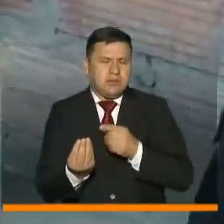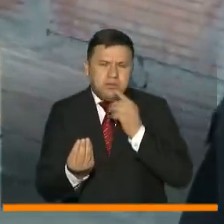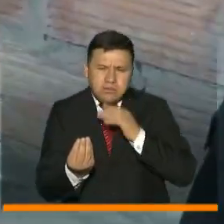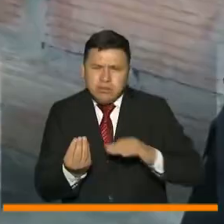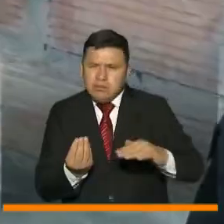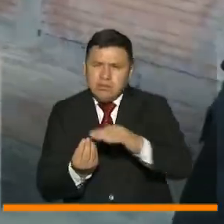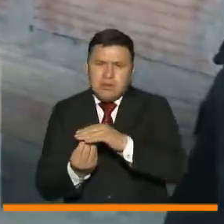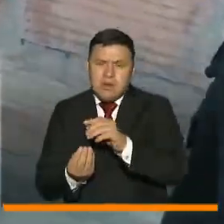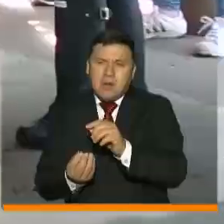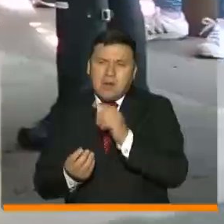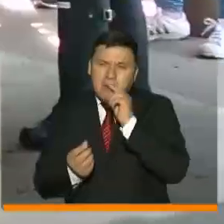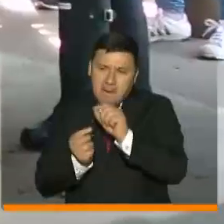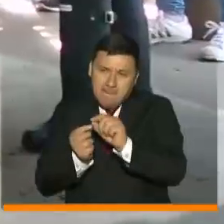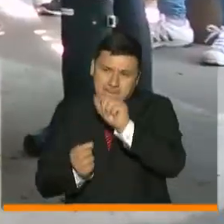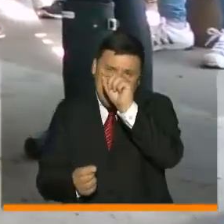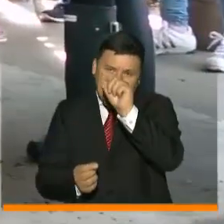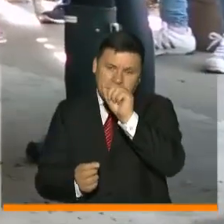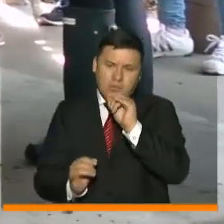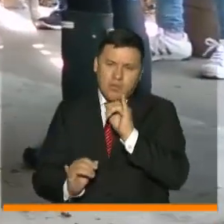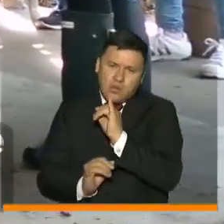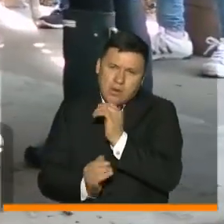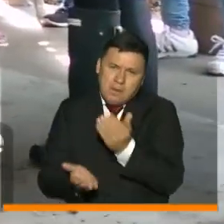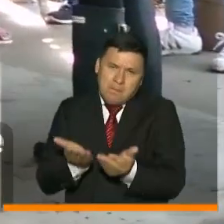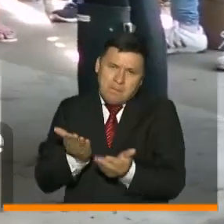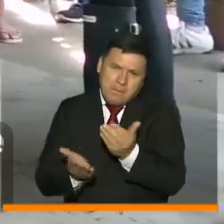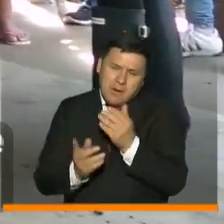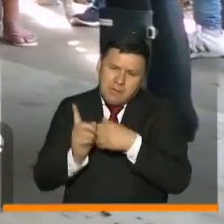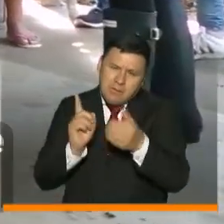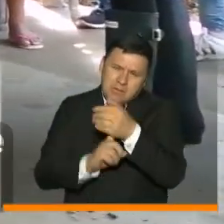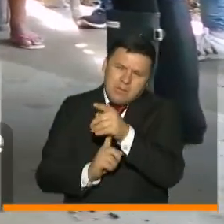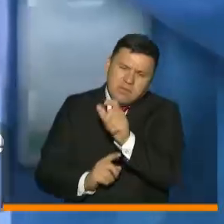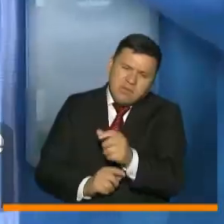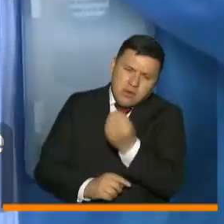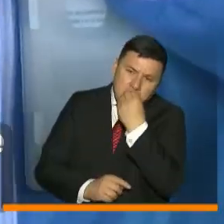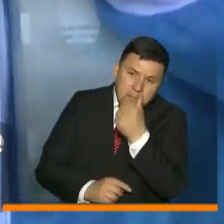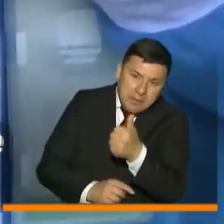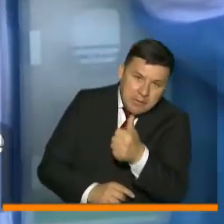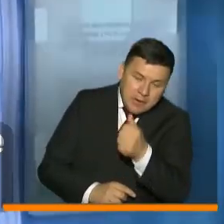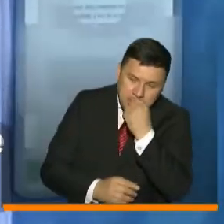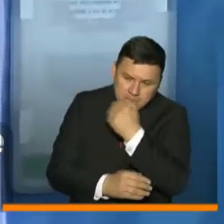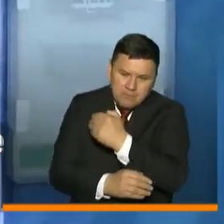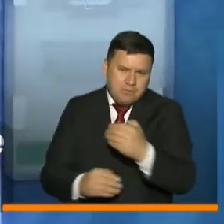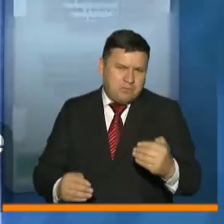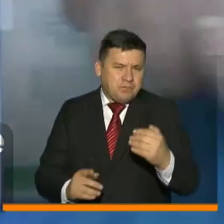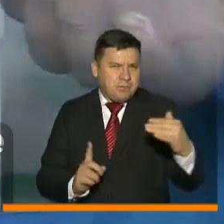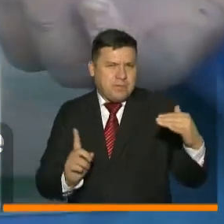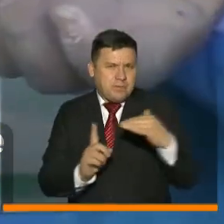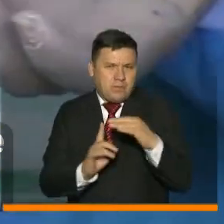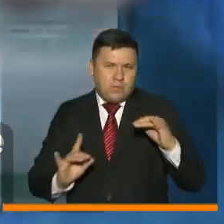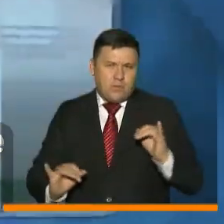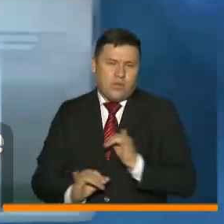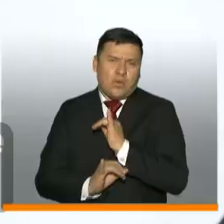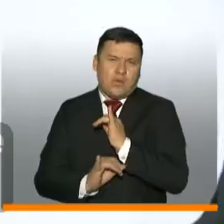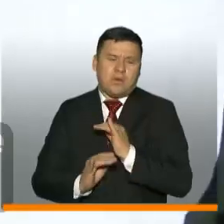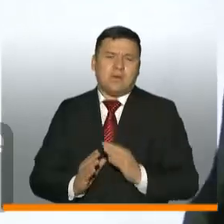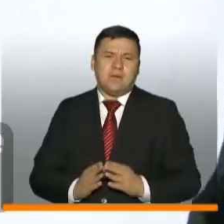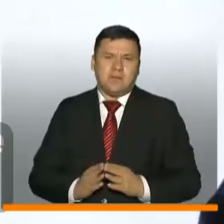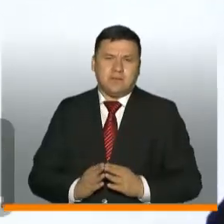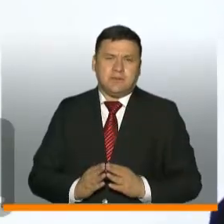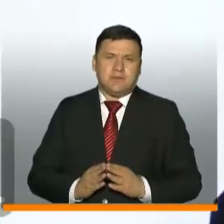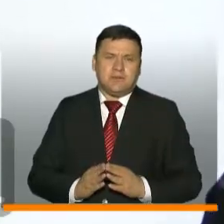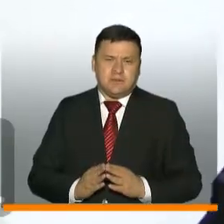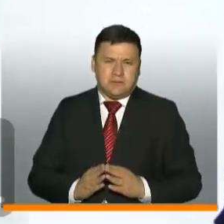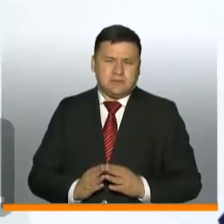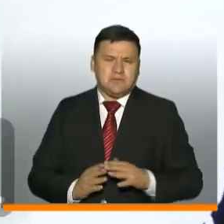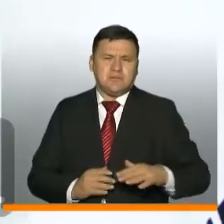de talla y peso para poder identificar algunos casos de niños con riesgos de desnutrición.